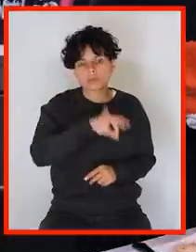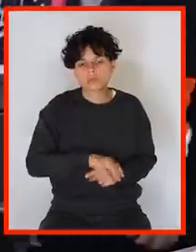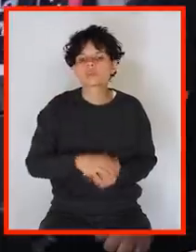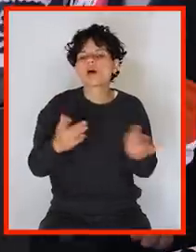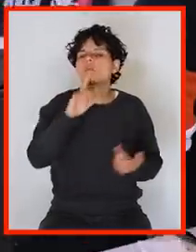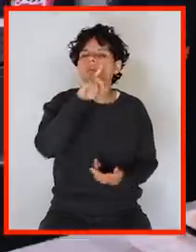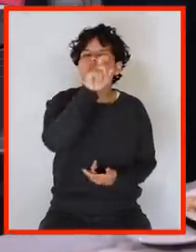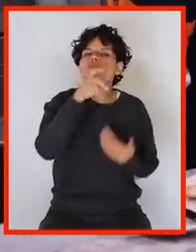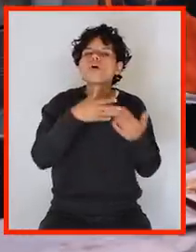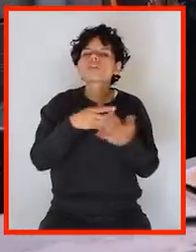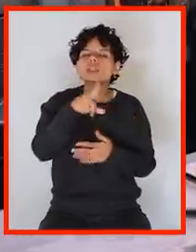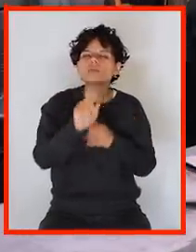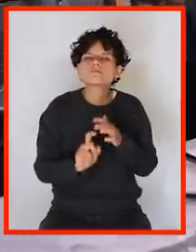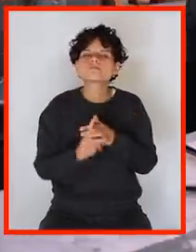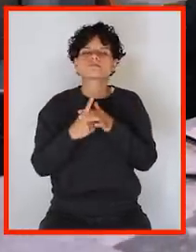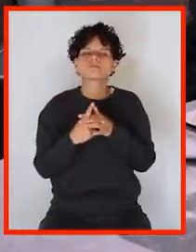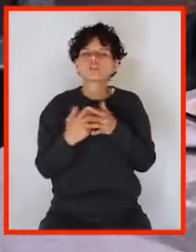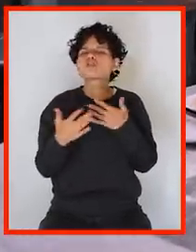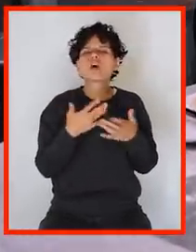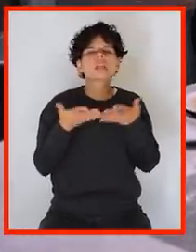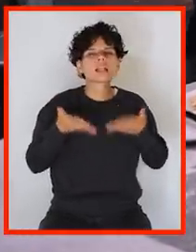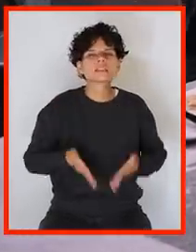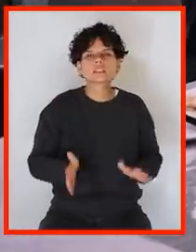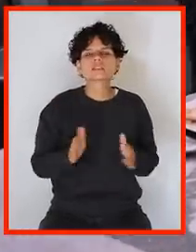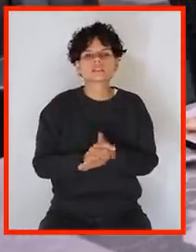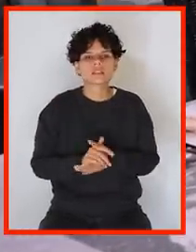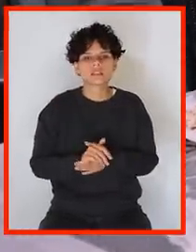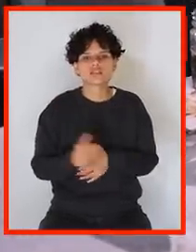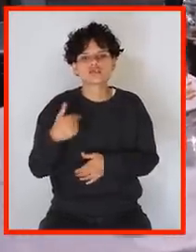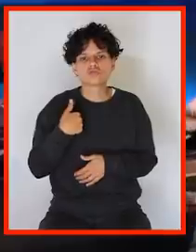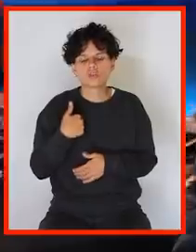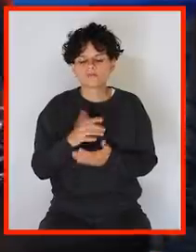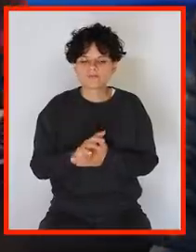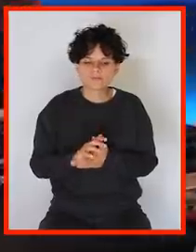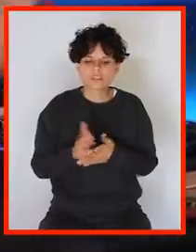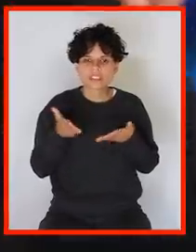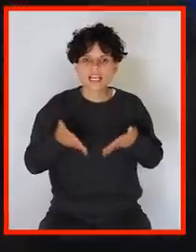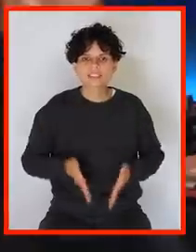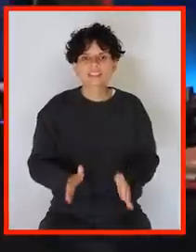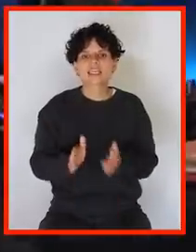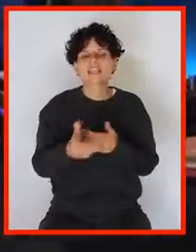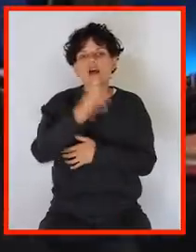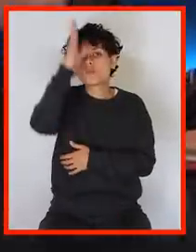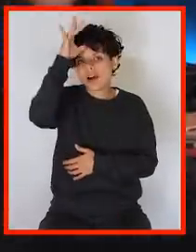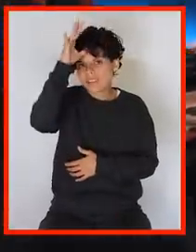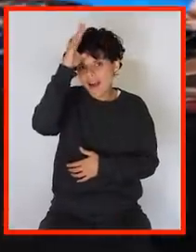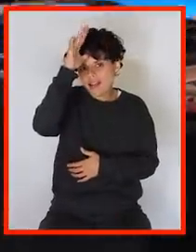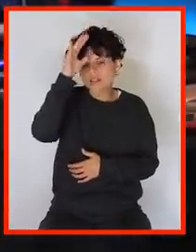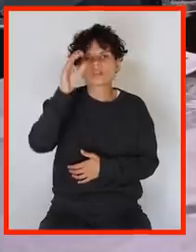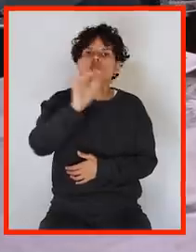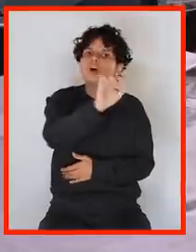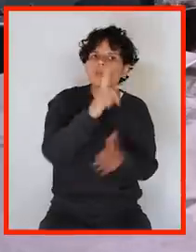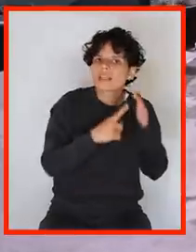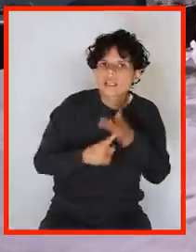Oye, ¿y tú de dónde eres tú? ¿Dónde naciste? ¿En qué parte? Puta, yo nací en Puente